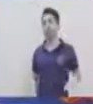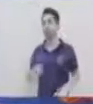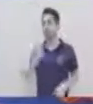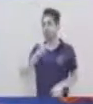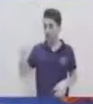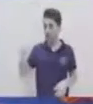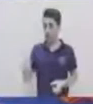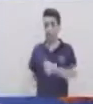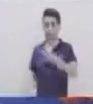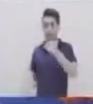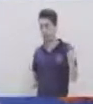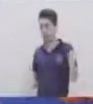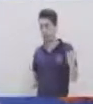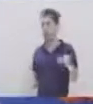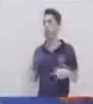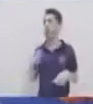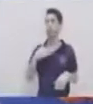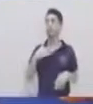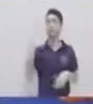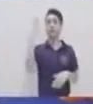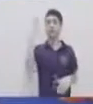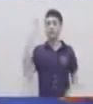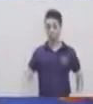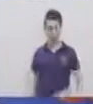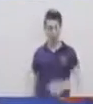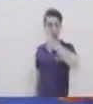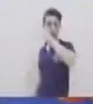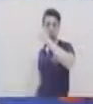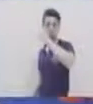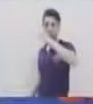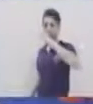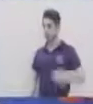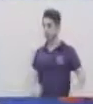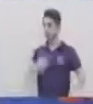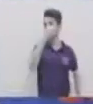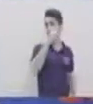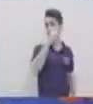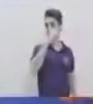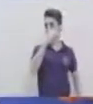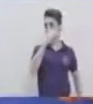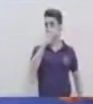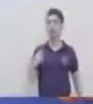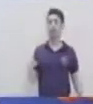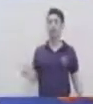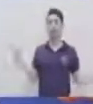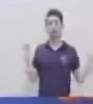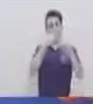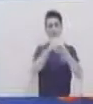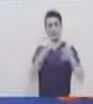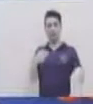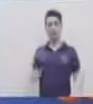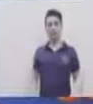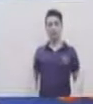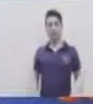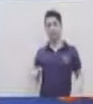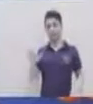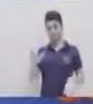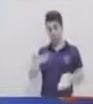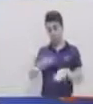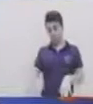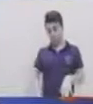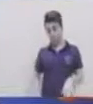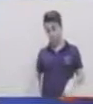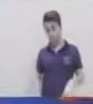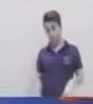izquierda. Y el movimiento oscilatorio de nuestros brazos, coordinando pierna derecha, pierna izquierda, brazo derecho.